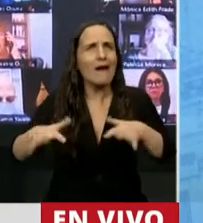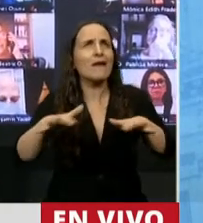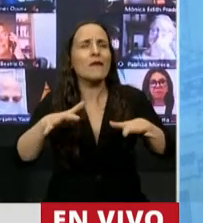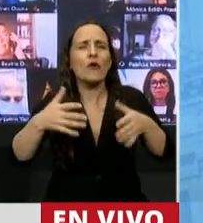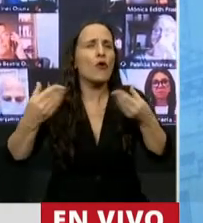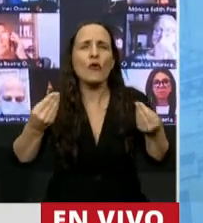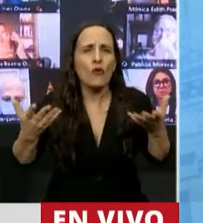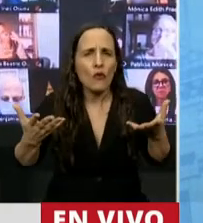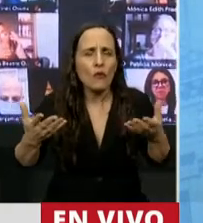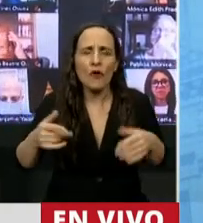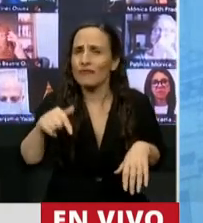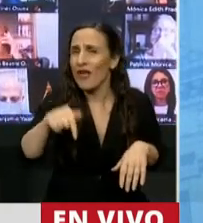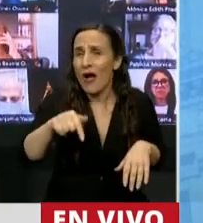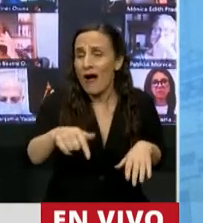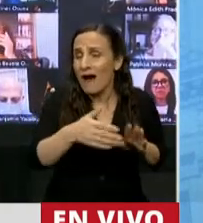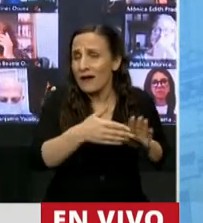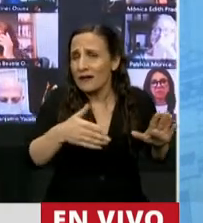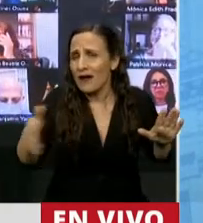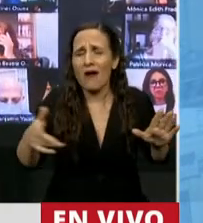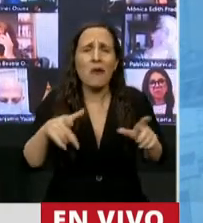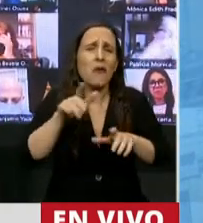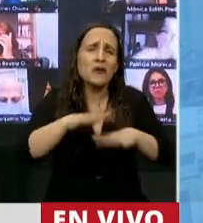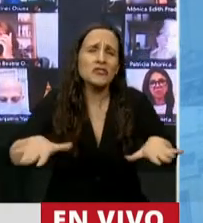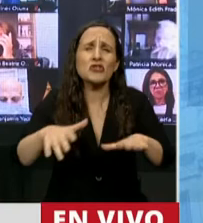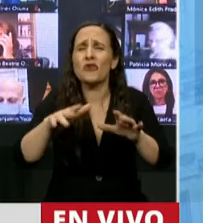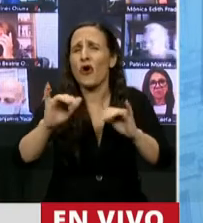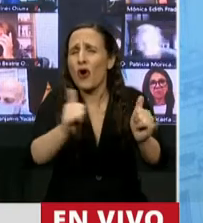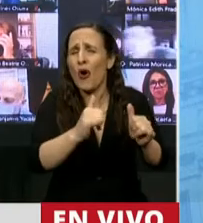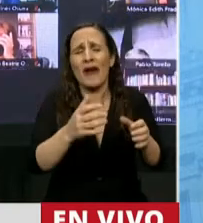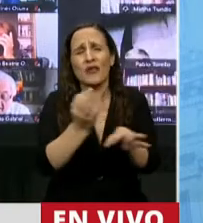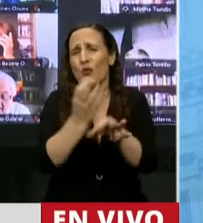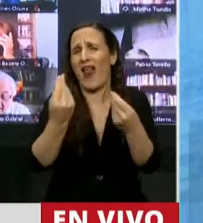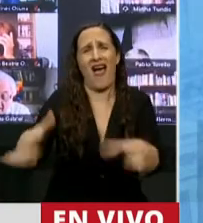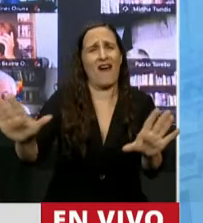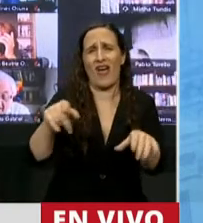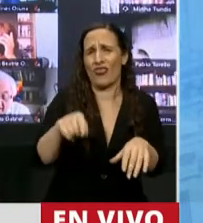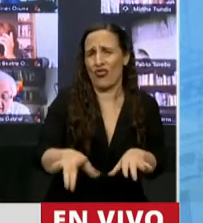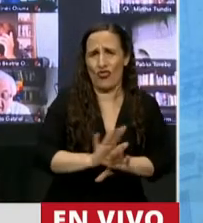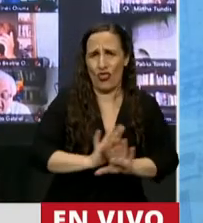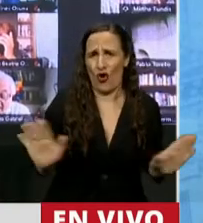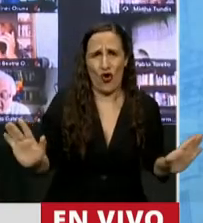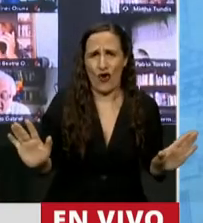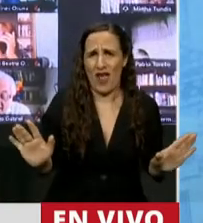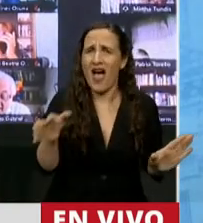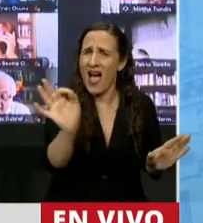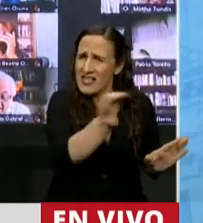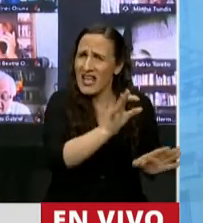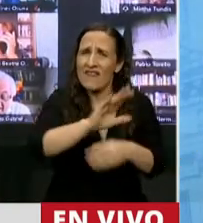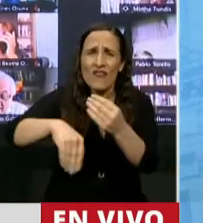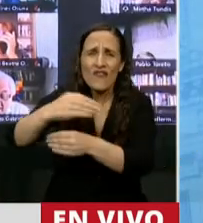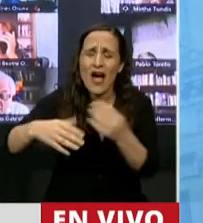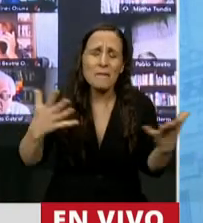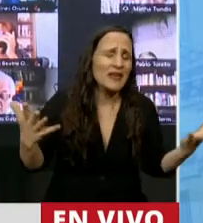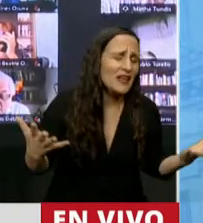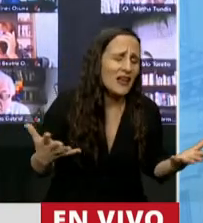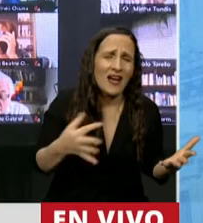han sido. Hoy se han perdido muchísimos jóvenes y niños que han abandonado la escuela. Y sabe que las familias están